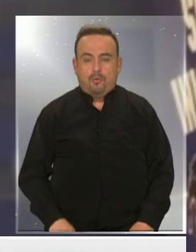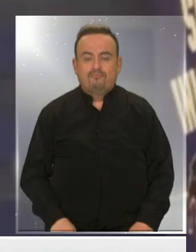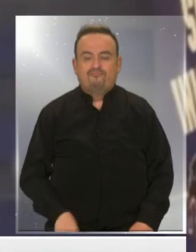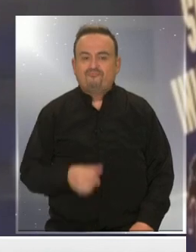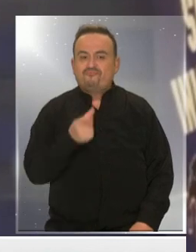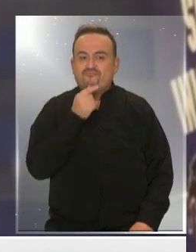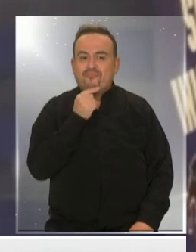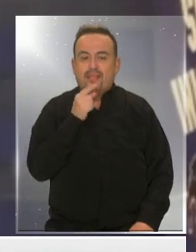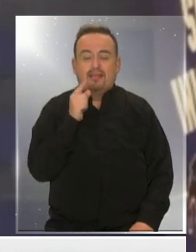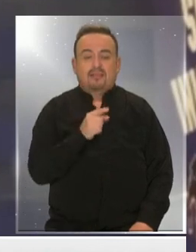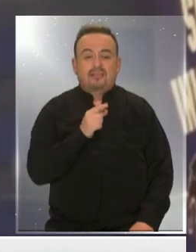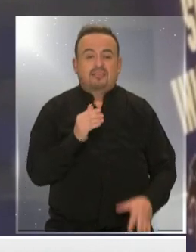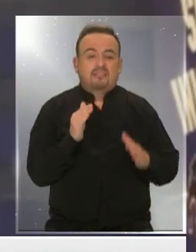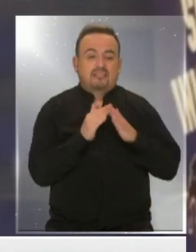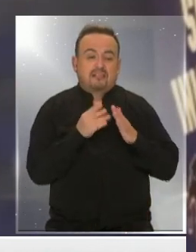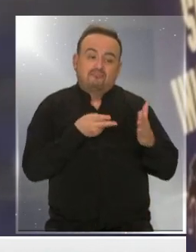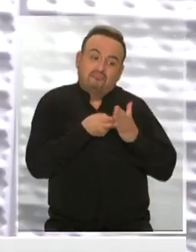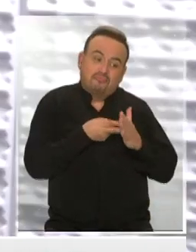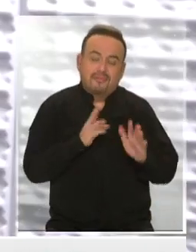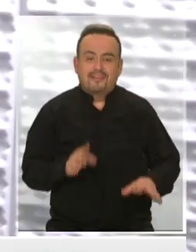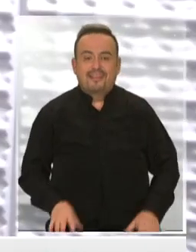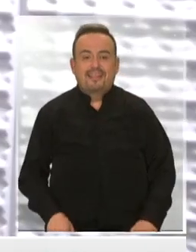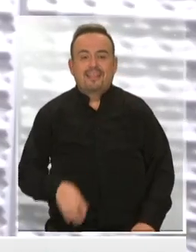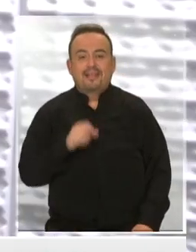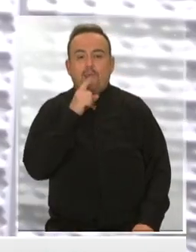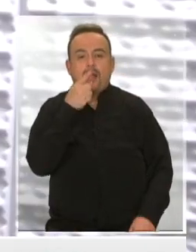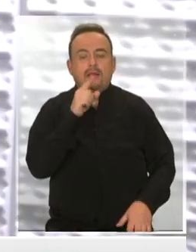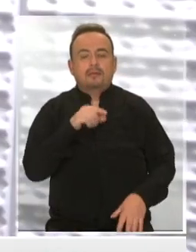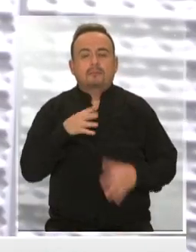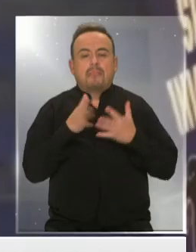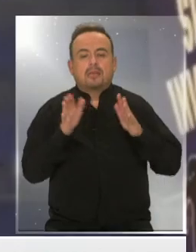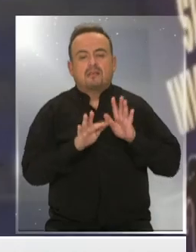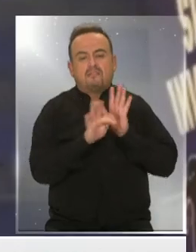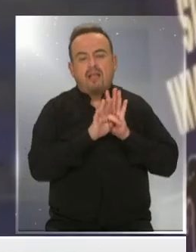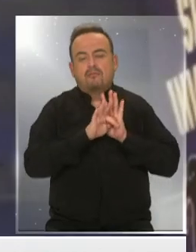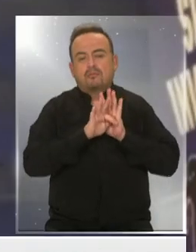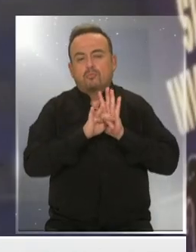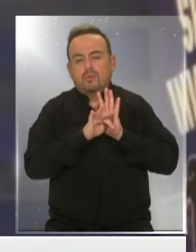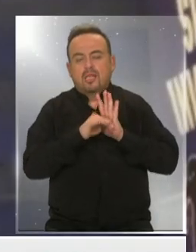Poco. Pero ya en la casa uno... ¿Cuál es la red social que más usas?